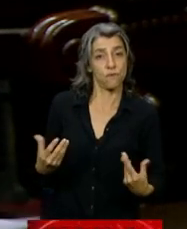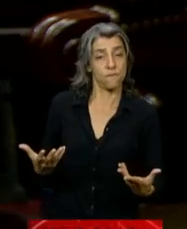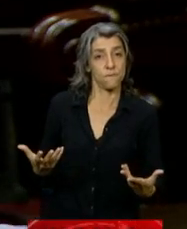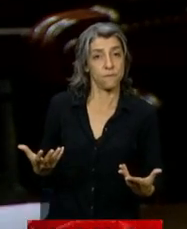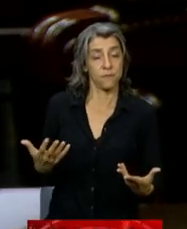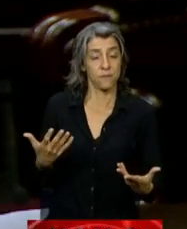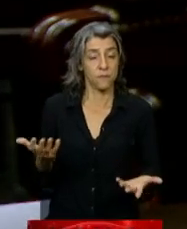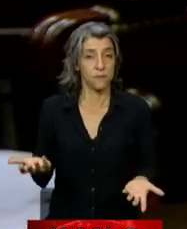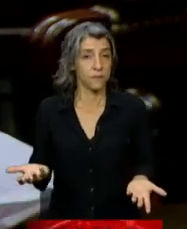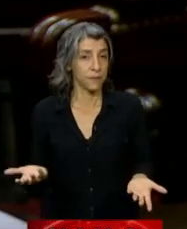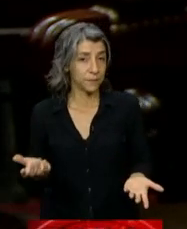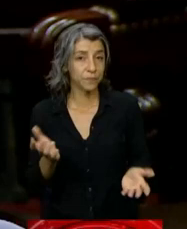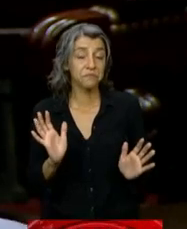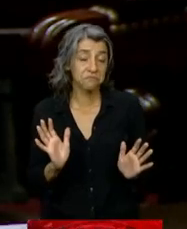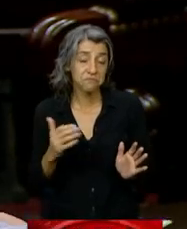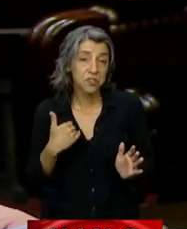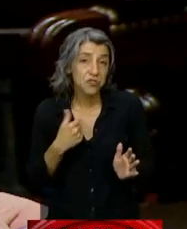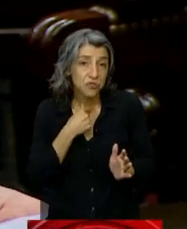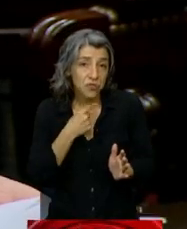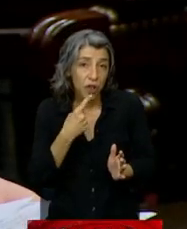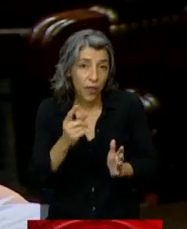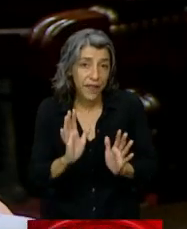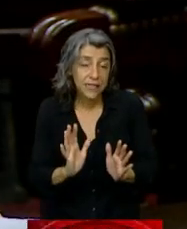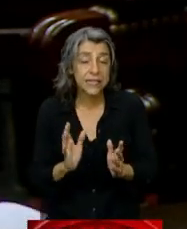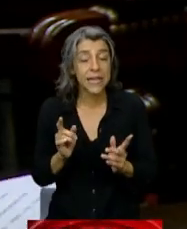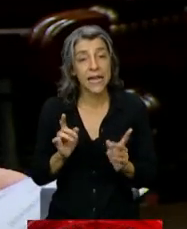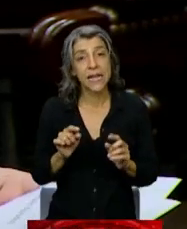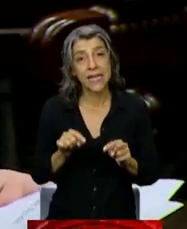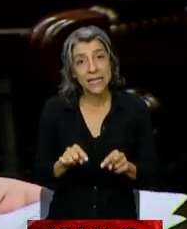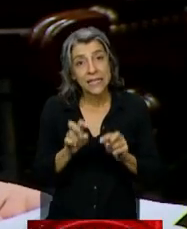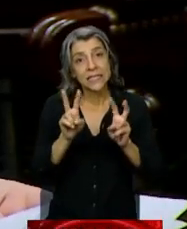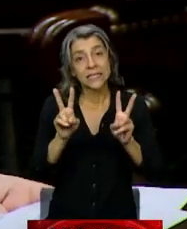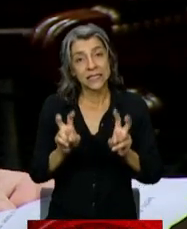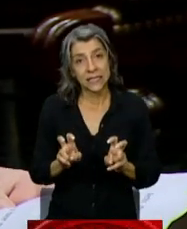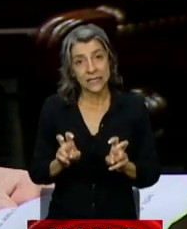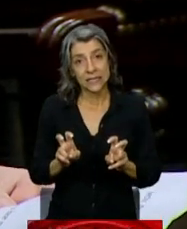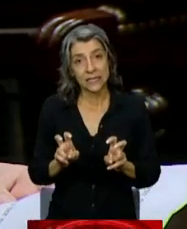Quiero plantear que